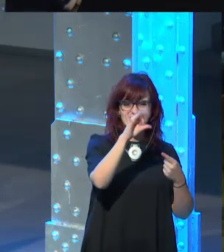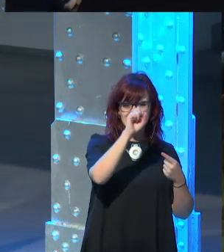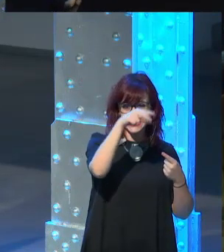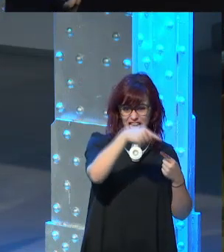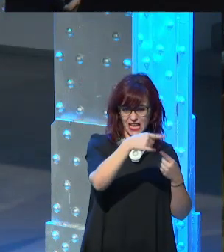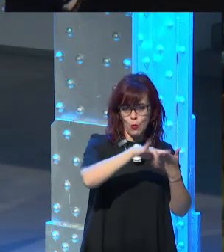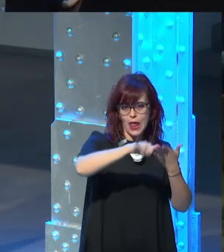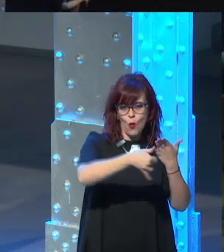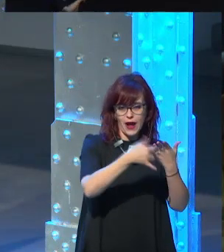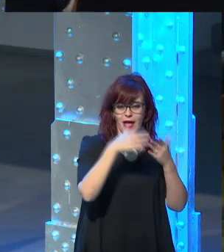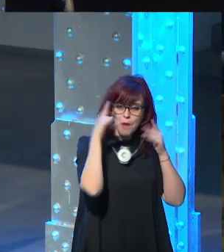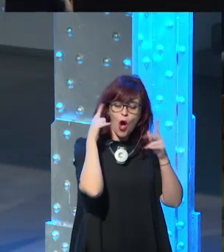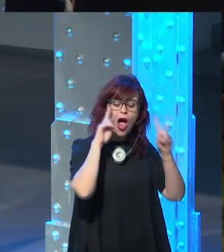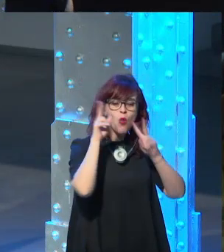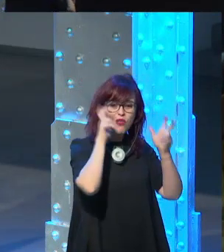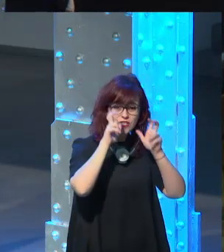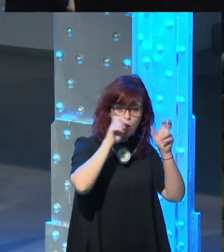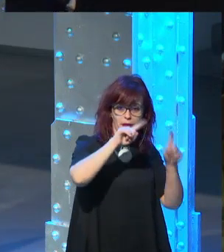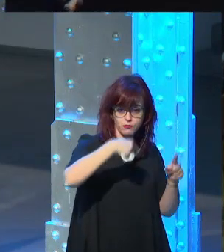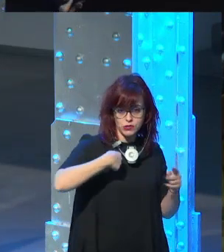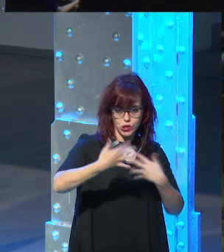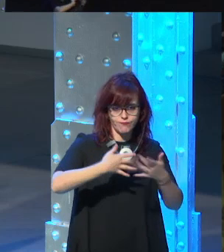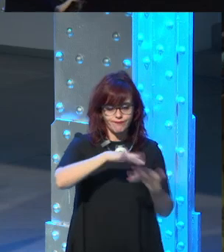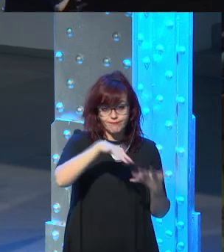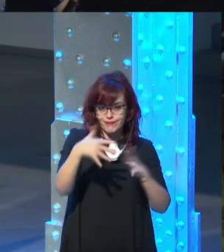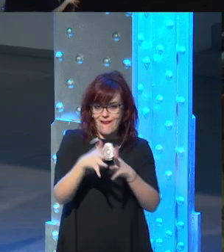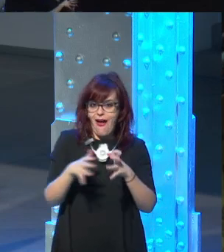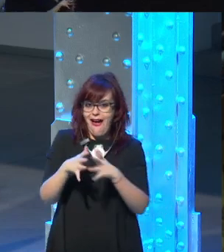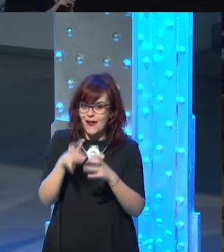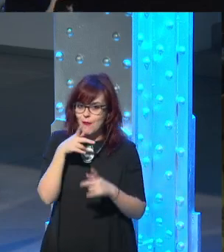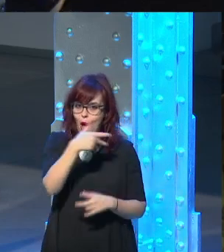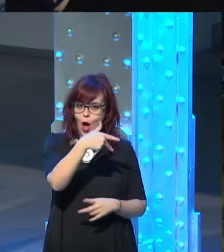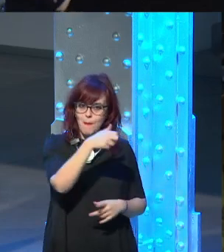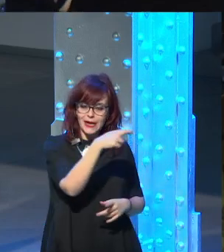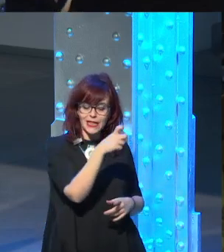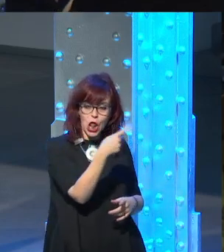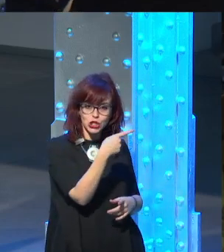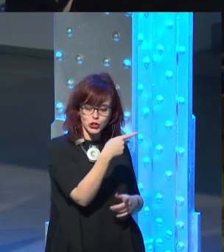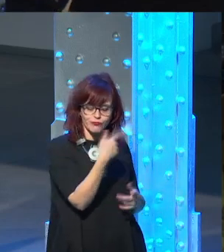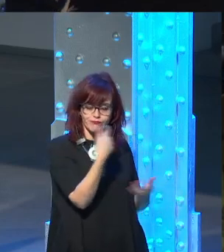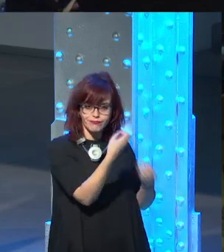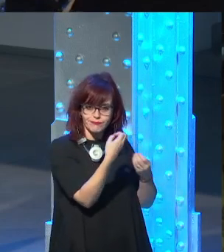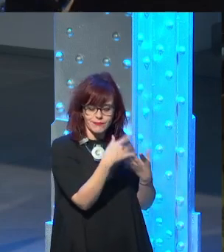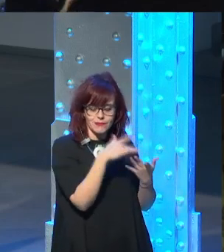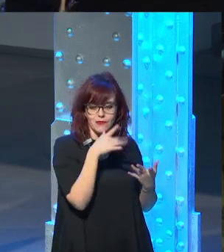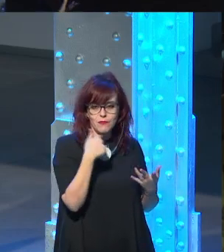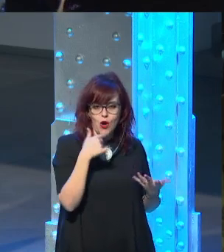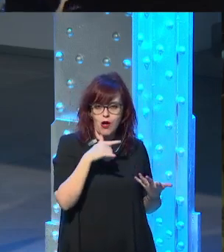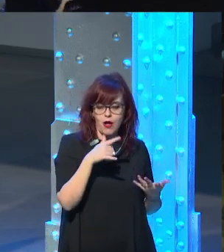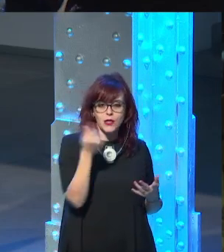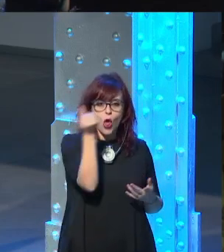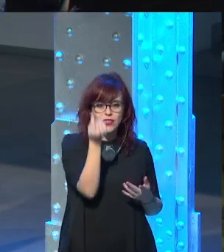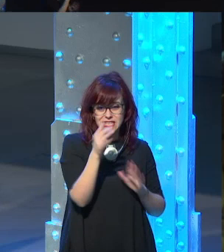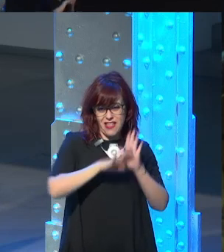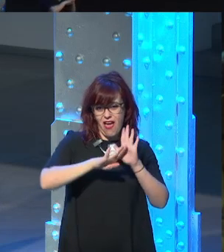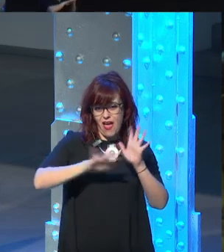es más orientado a la parte audiovisual. Pero cuando yo me entusiasmé, como Marta gentilmente lo puso, y diseñé